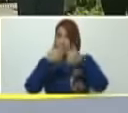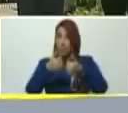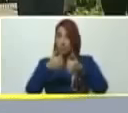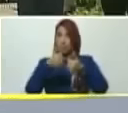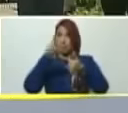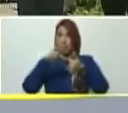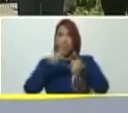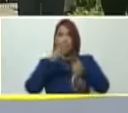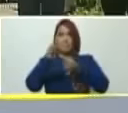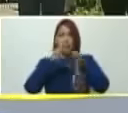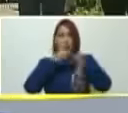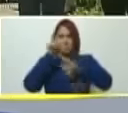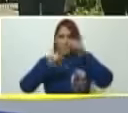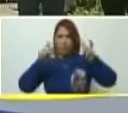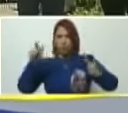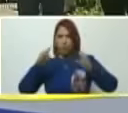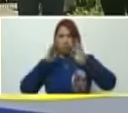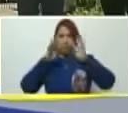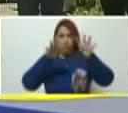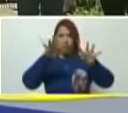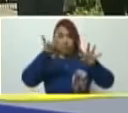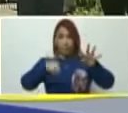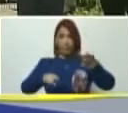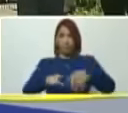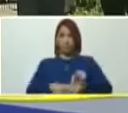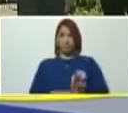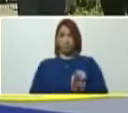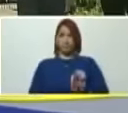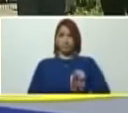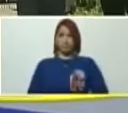se lo expliquen a la gente. Pero fíjense ustedes,